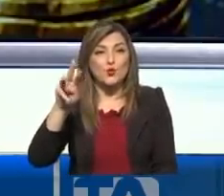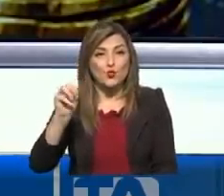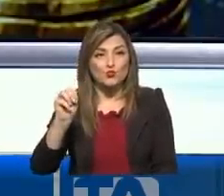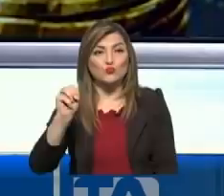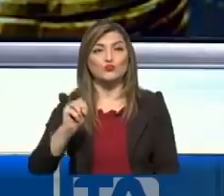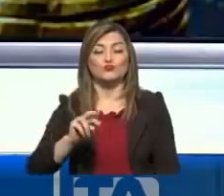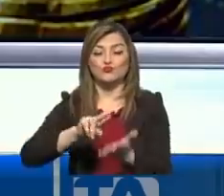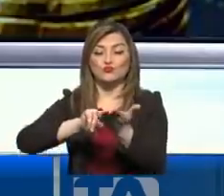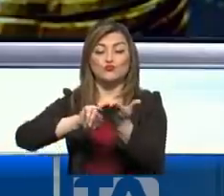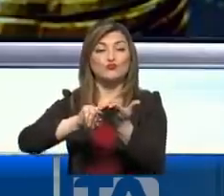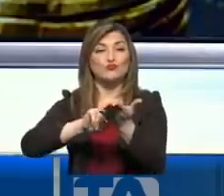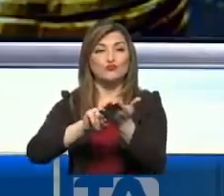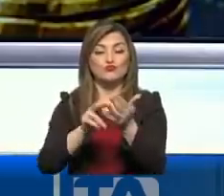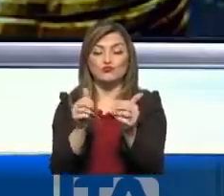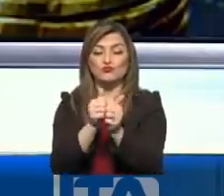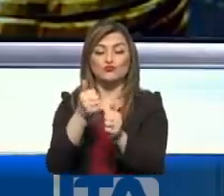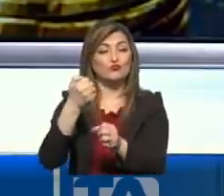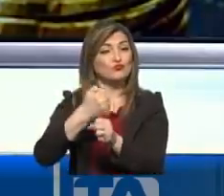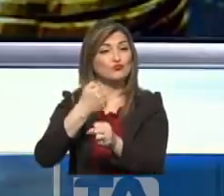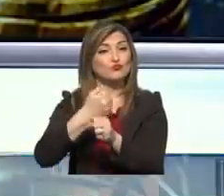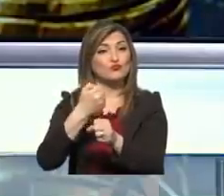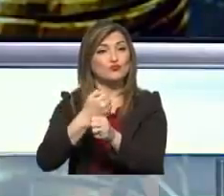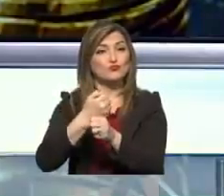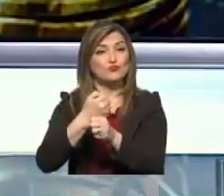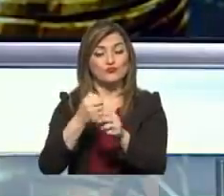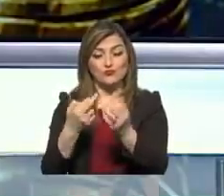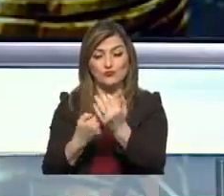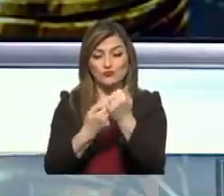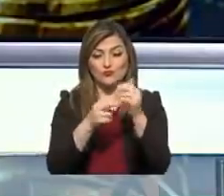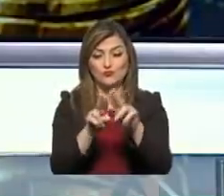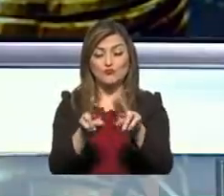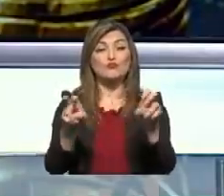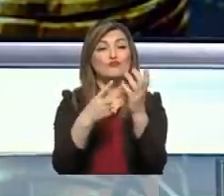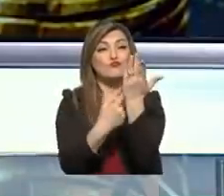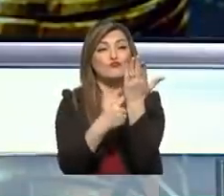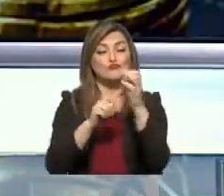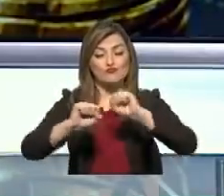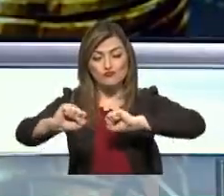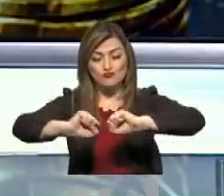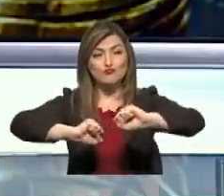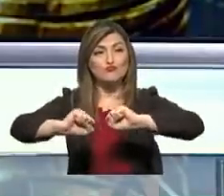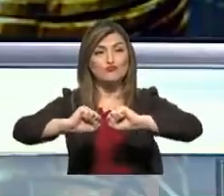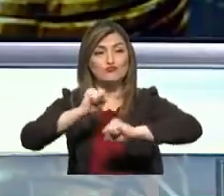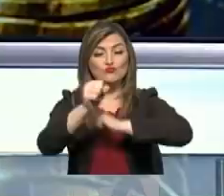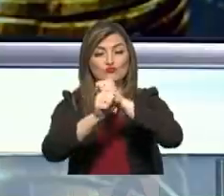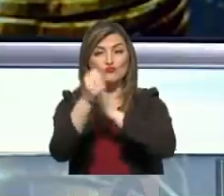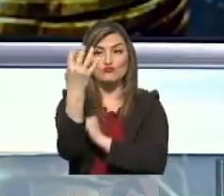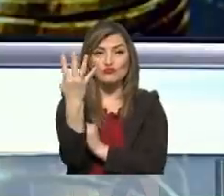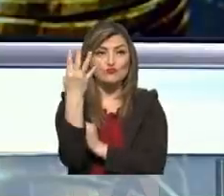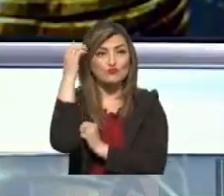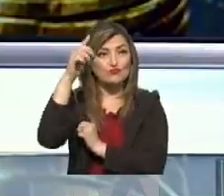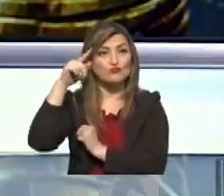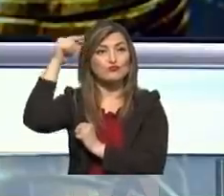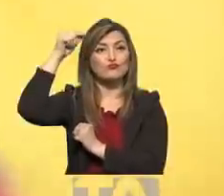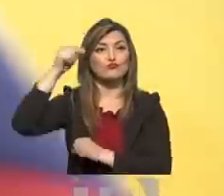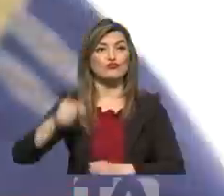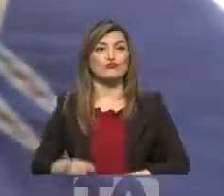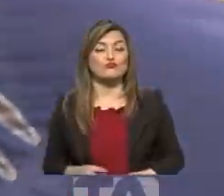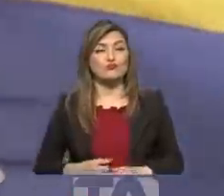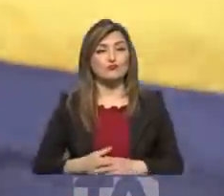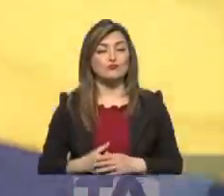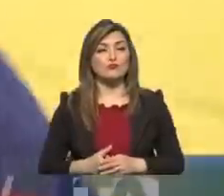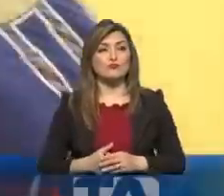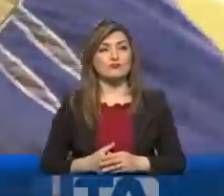en la reunión del Gabinete Sectorial de Recursos Naturales que analizó la gestión en los 4 años de gobierno.